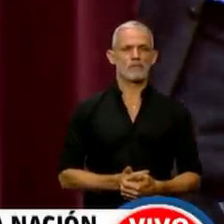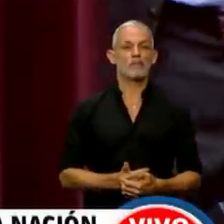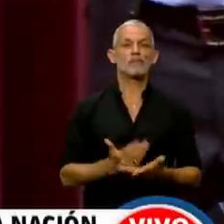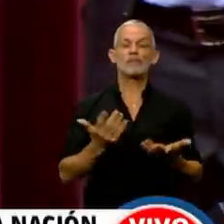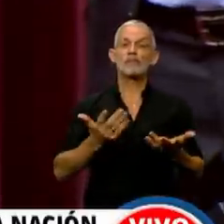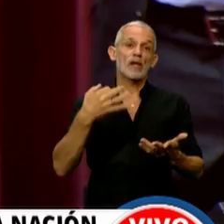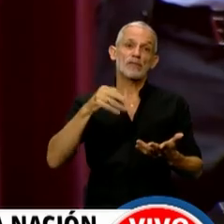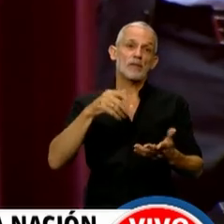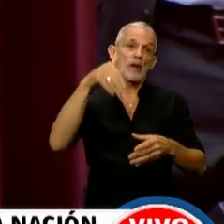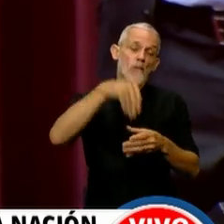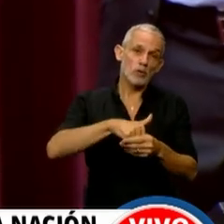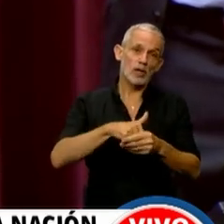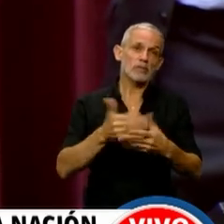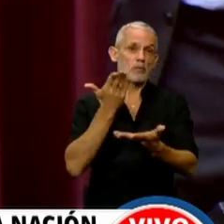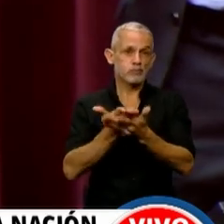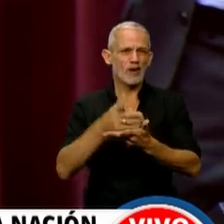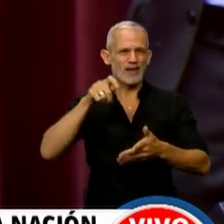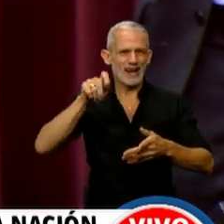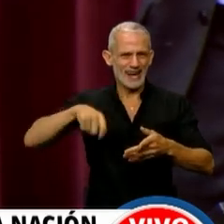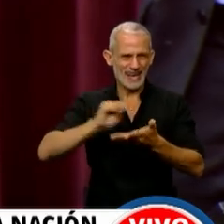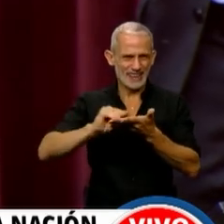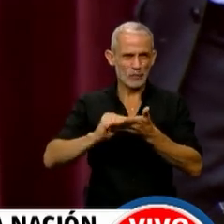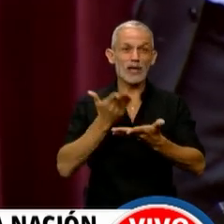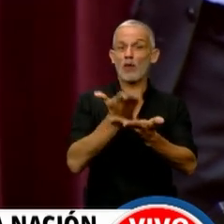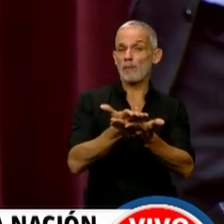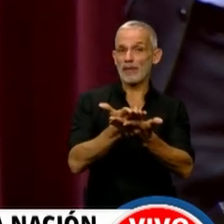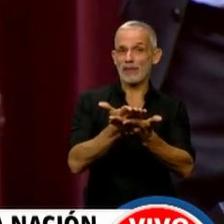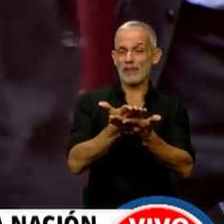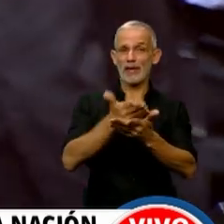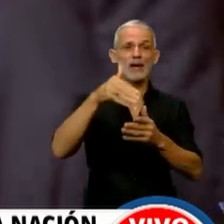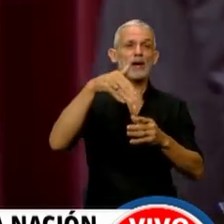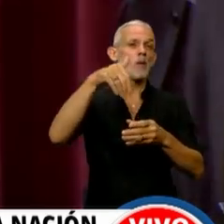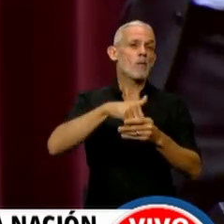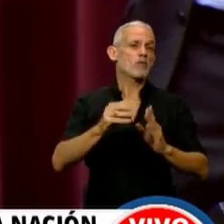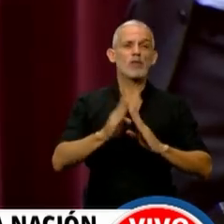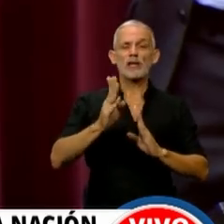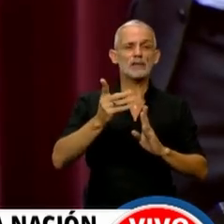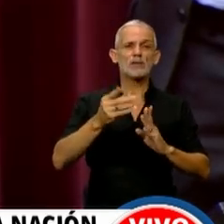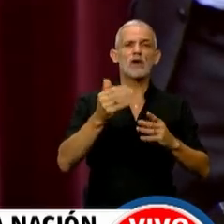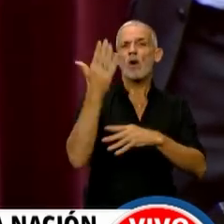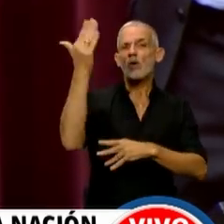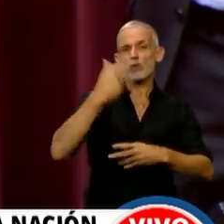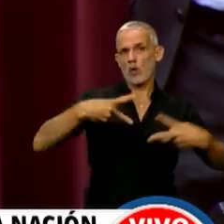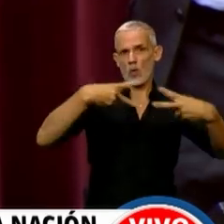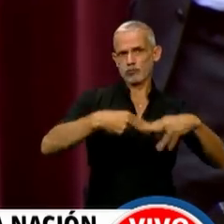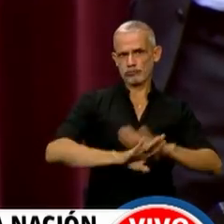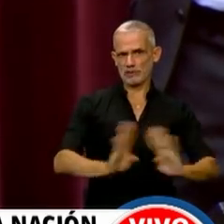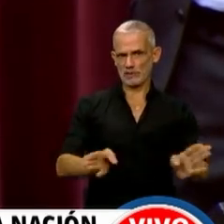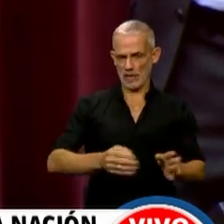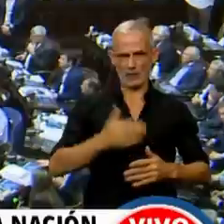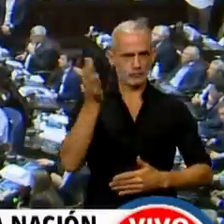hay que poner a votación la moción de orden del diputado a negrín de cierre de la lista de oradores